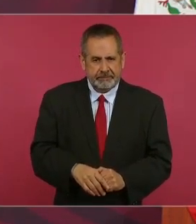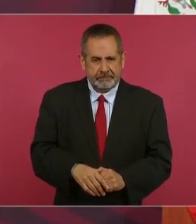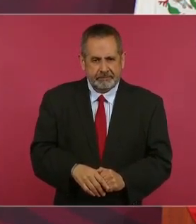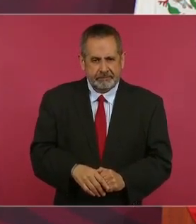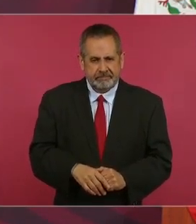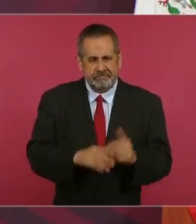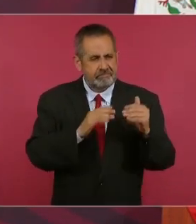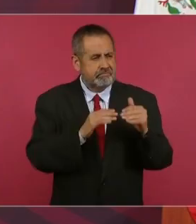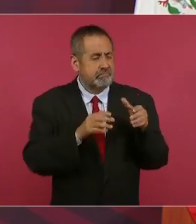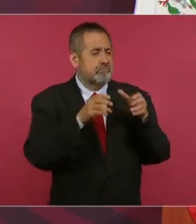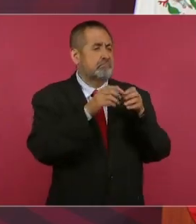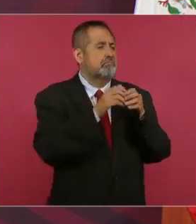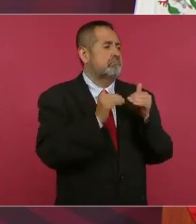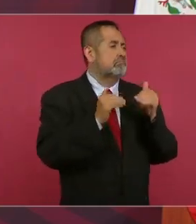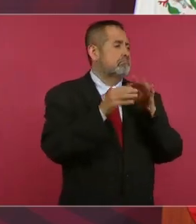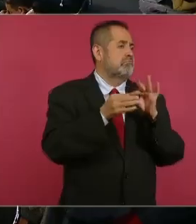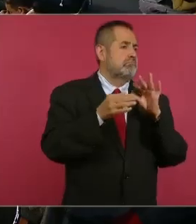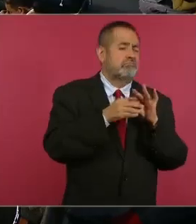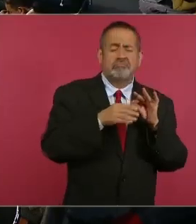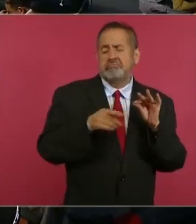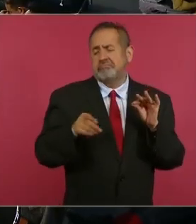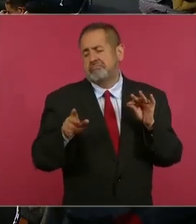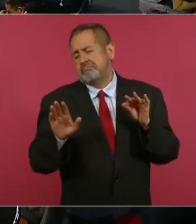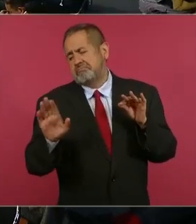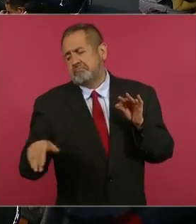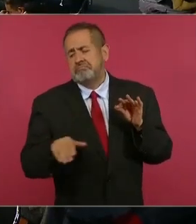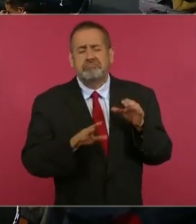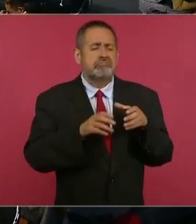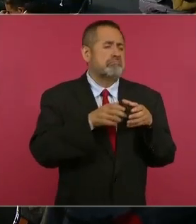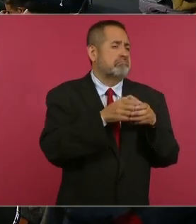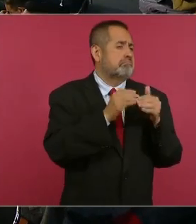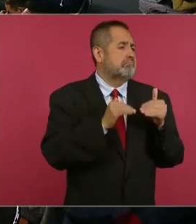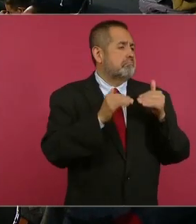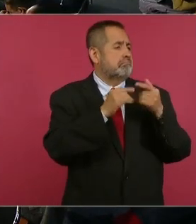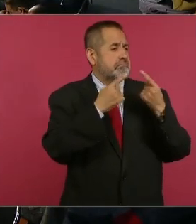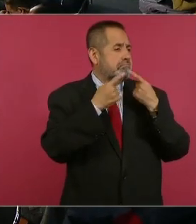Se manejan siempre en la cúpula, arriba.